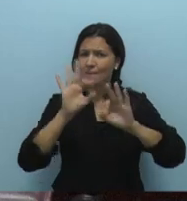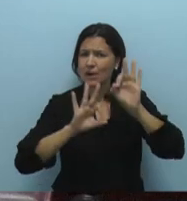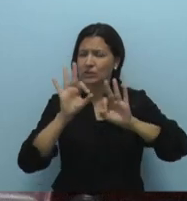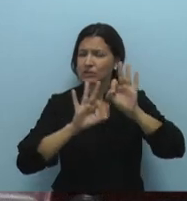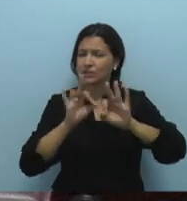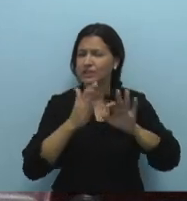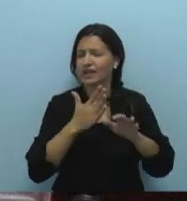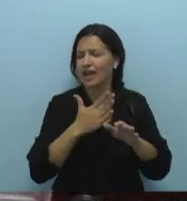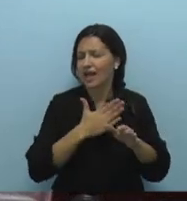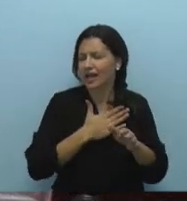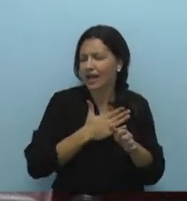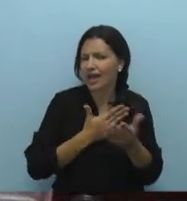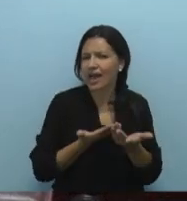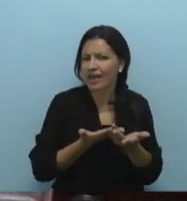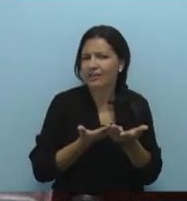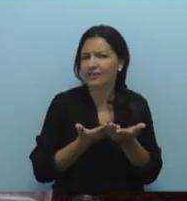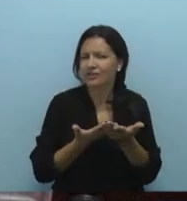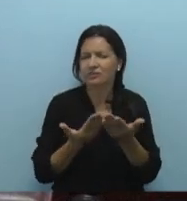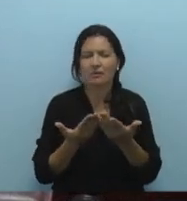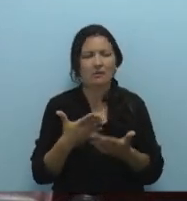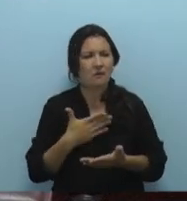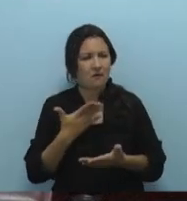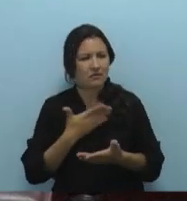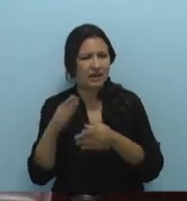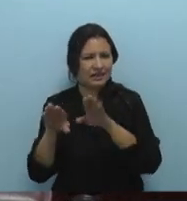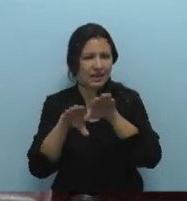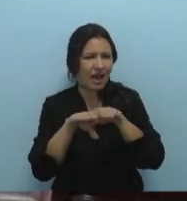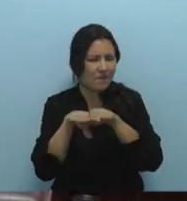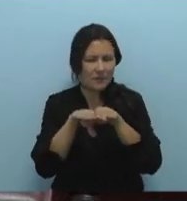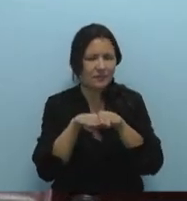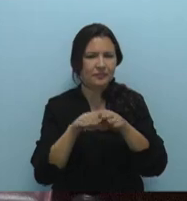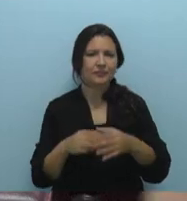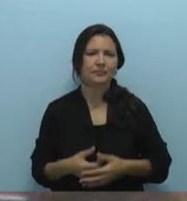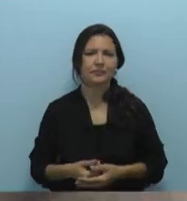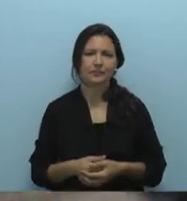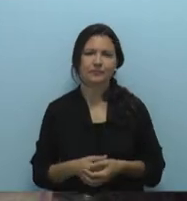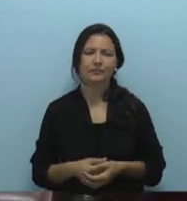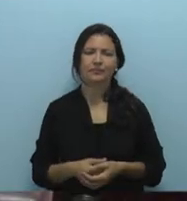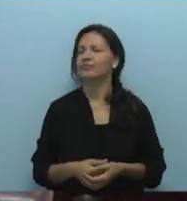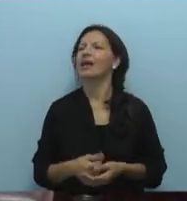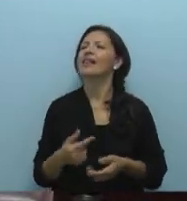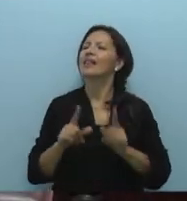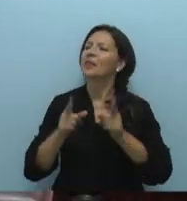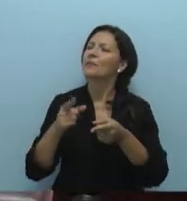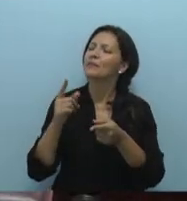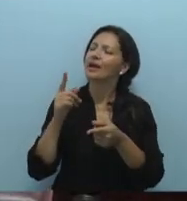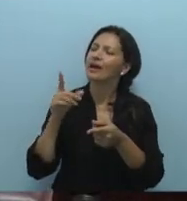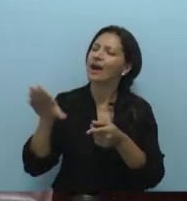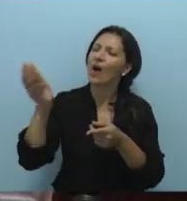placer, sinceramente. A la diputada Claudia Balaguer, para que quede claro en la versión